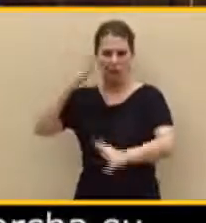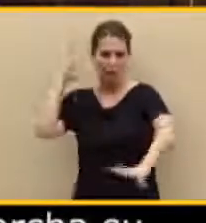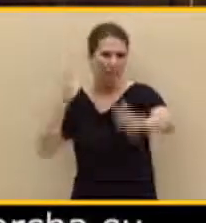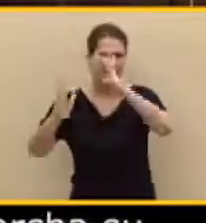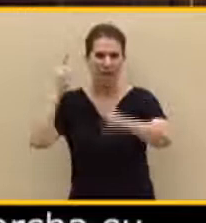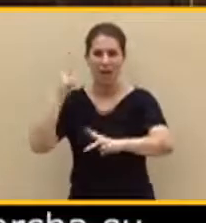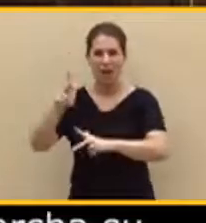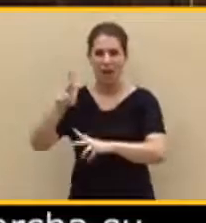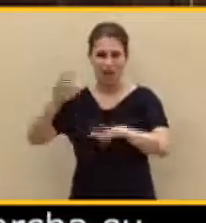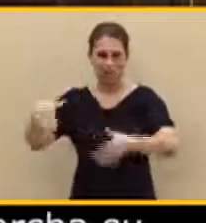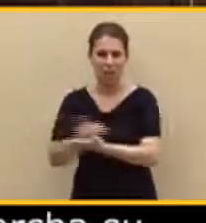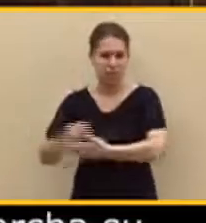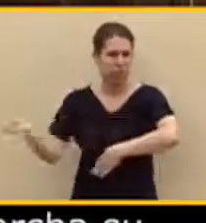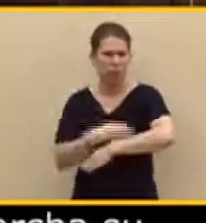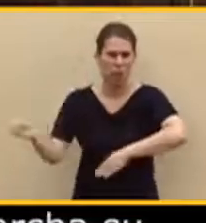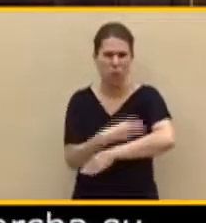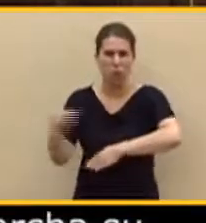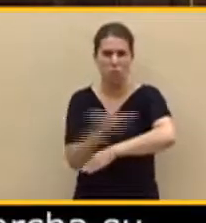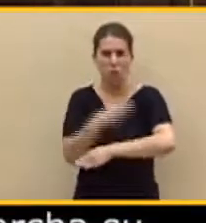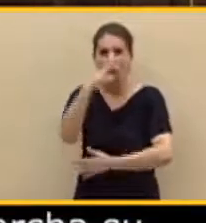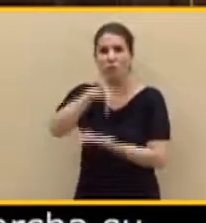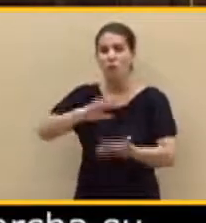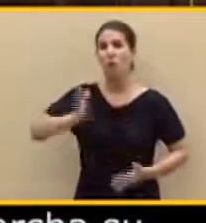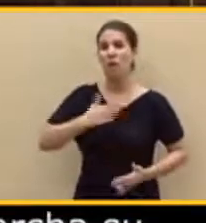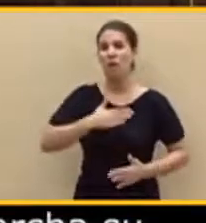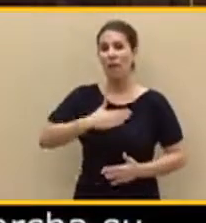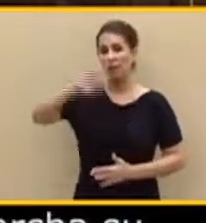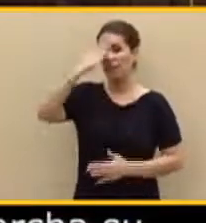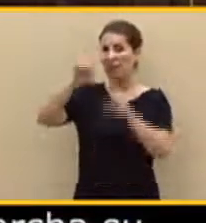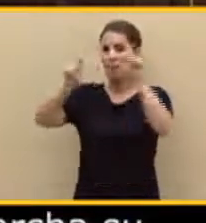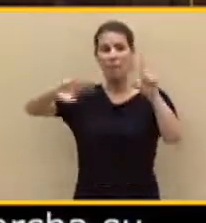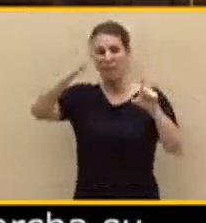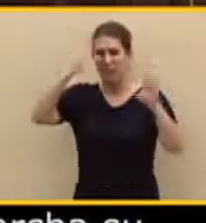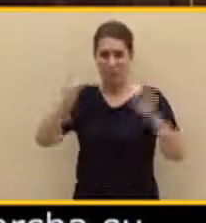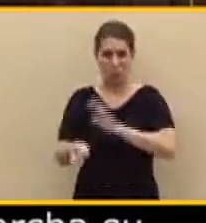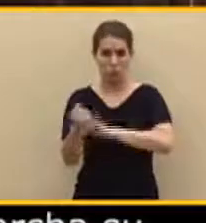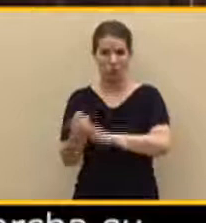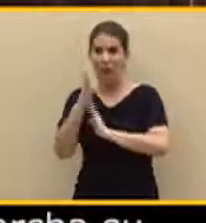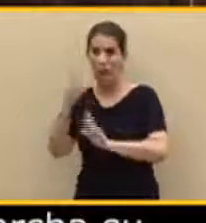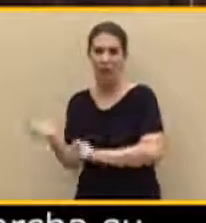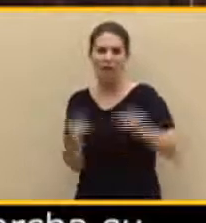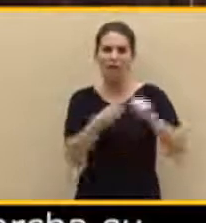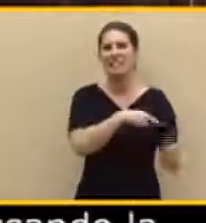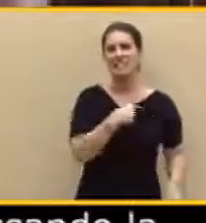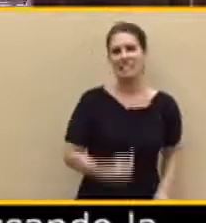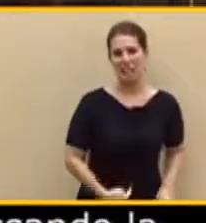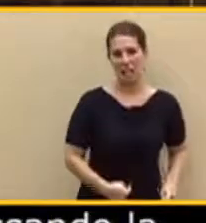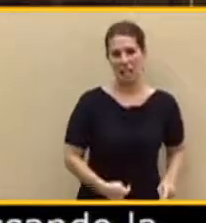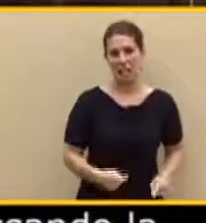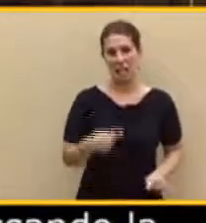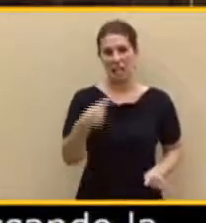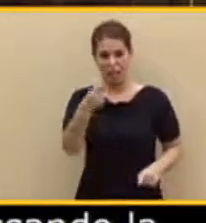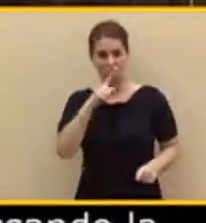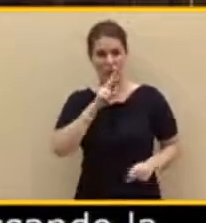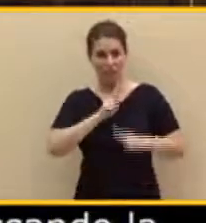van a hacer caja, traspasando la propiedad de la principal compañía portuaria española a una supernaviera china. Los defensores de la patria, señorías del